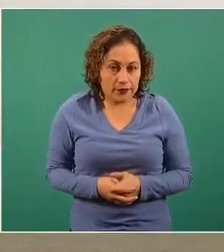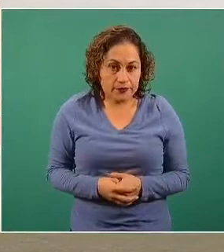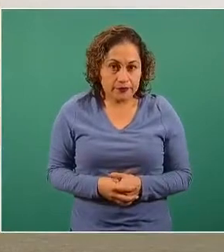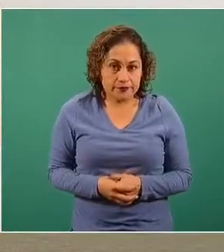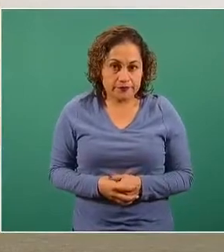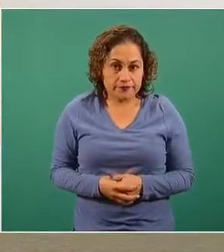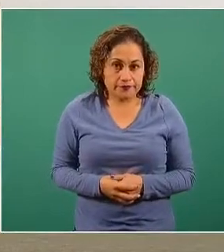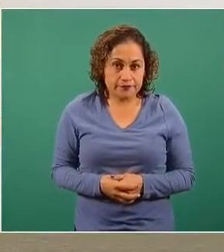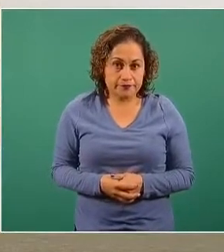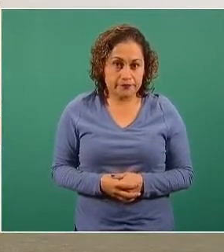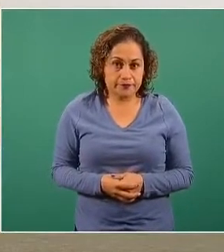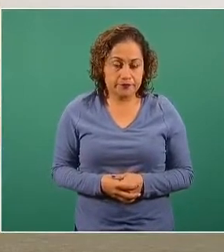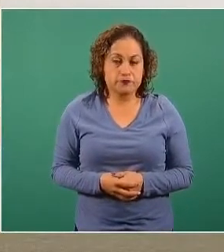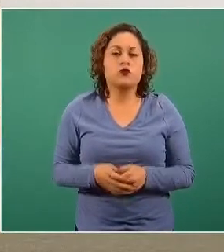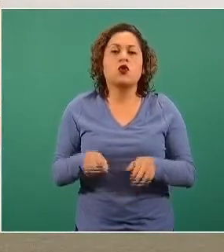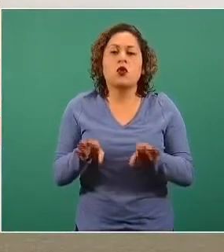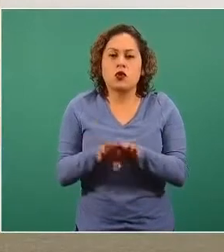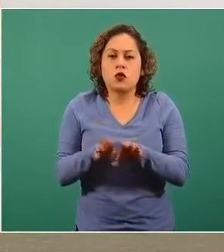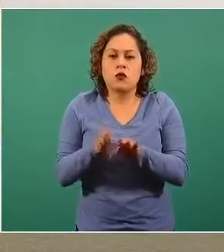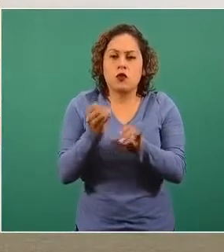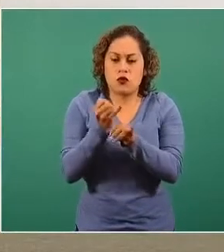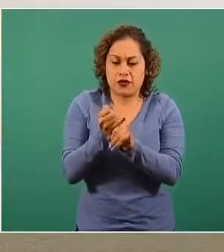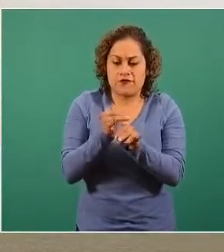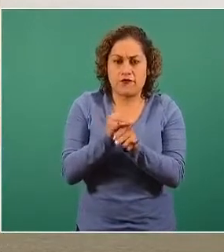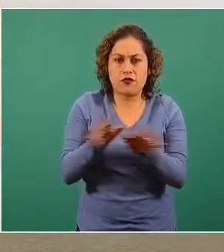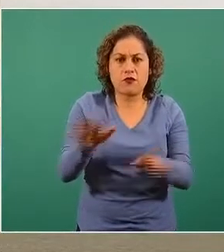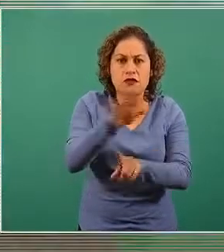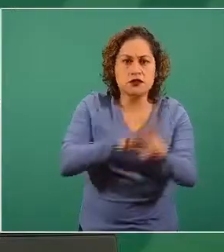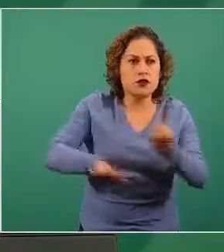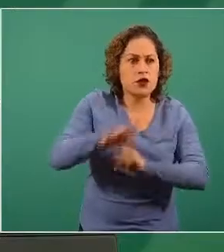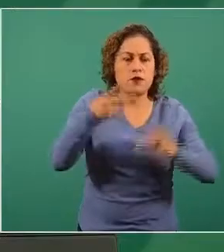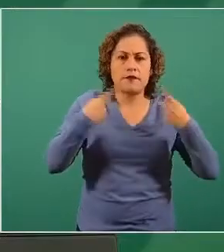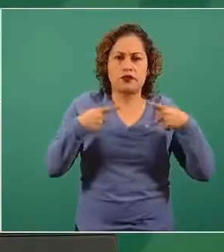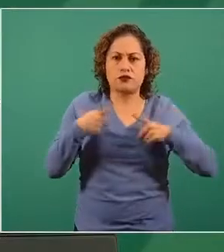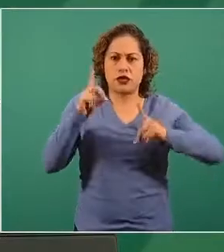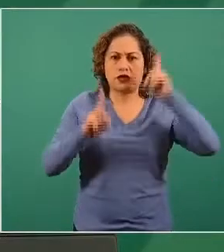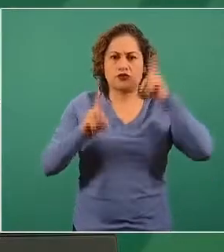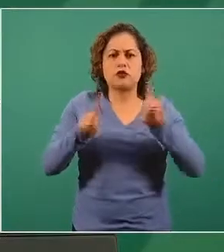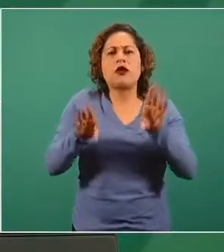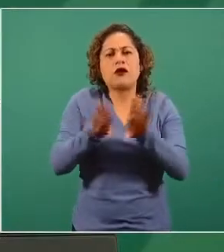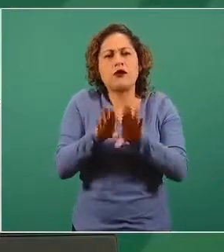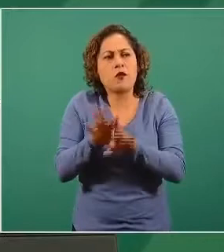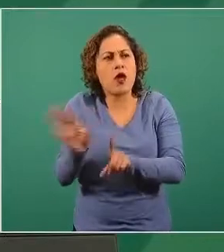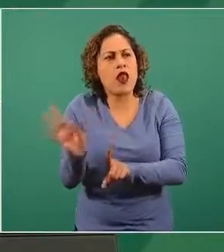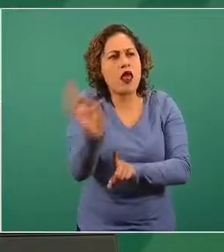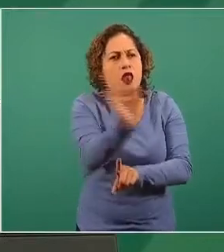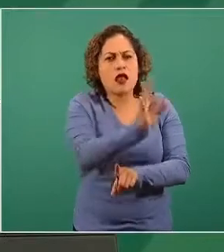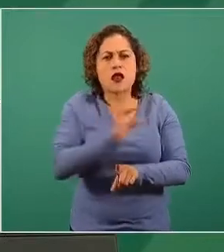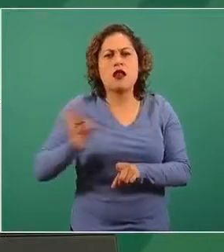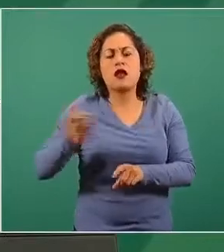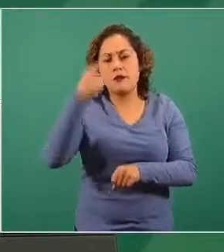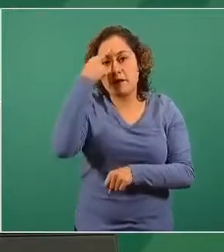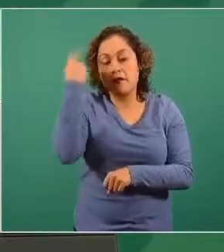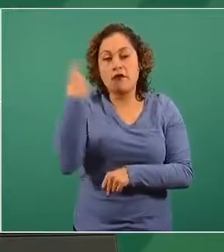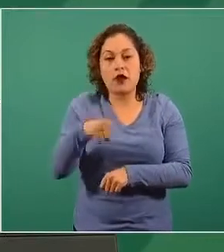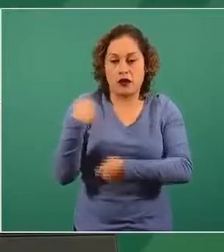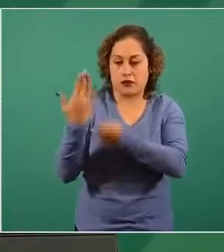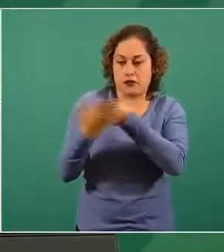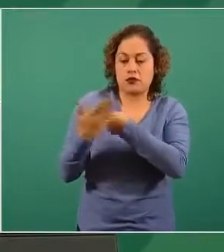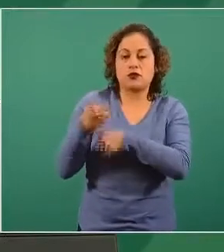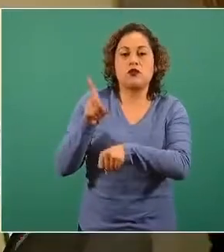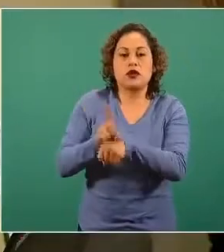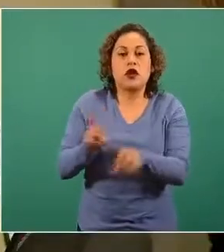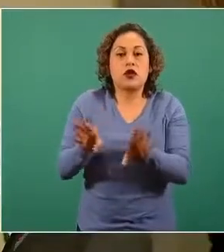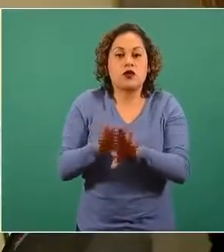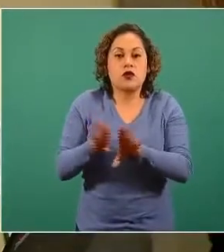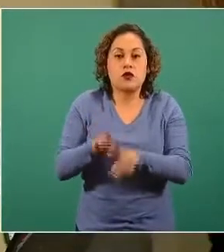haga llegar, o de que la gente pueda tener esta información de qué tendría que hacer en los siguientes días, las que sí les corresponde,